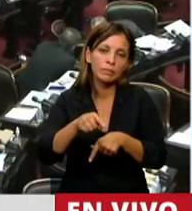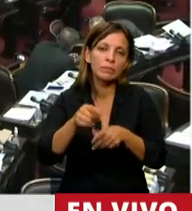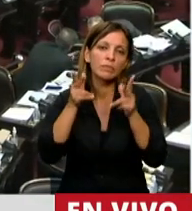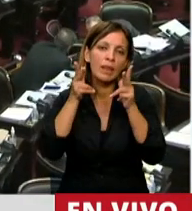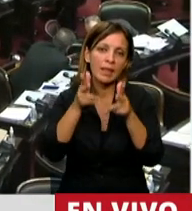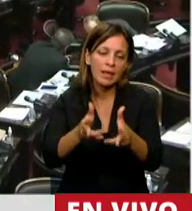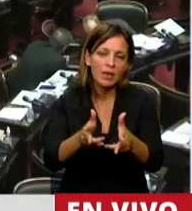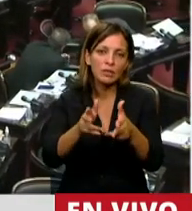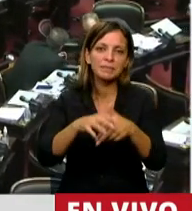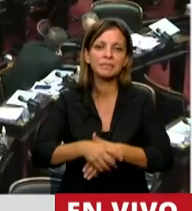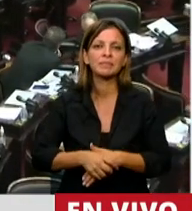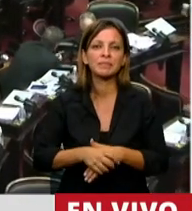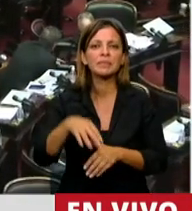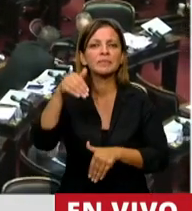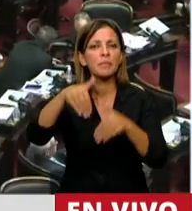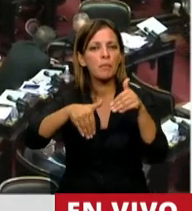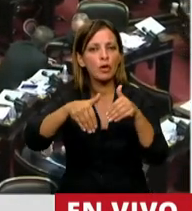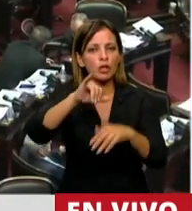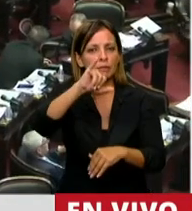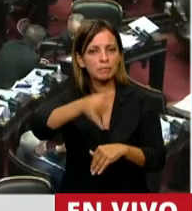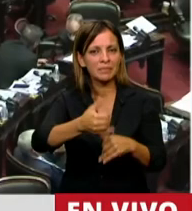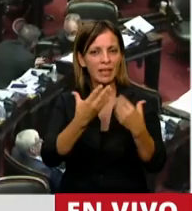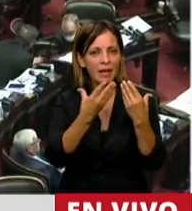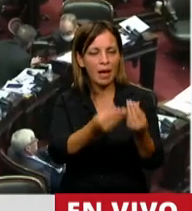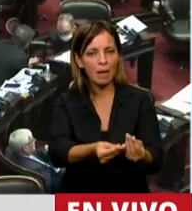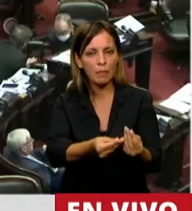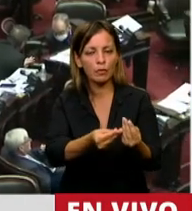adelantándole el voto positivo del